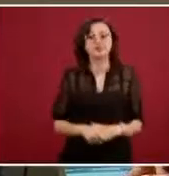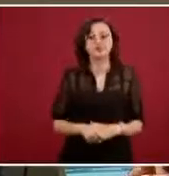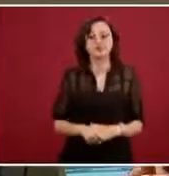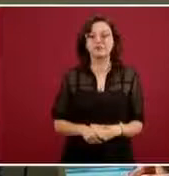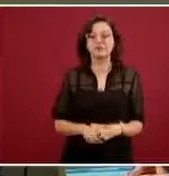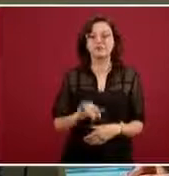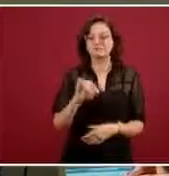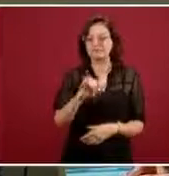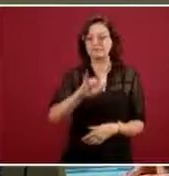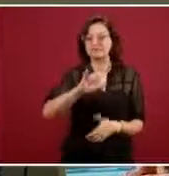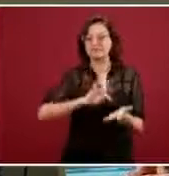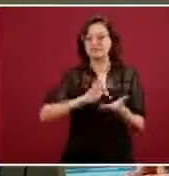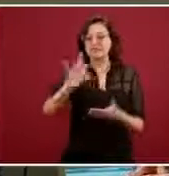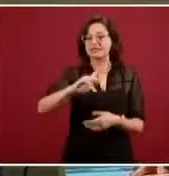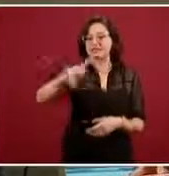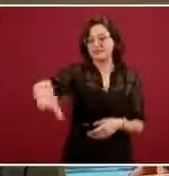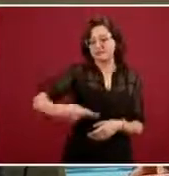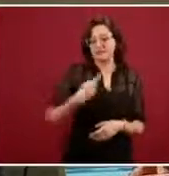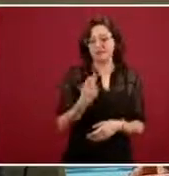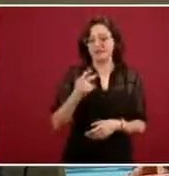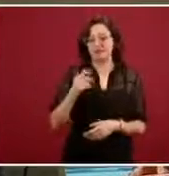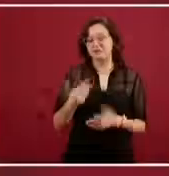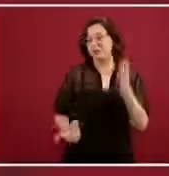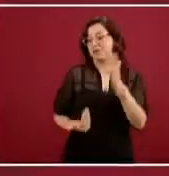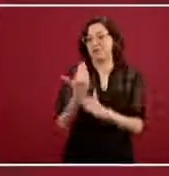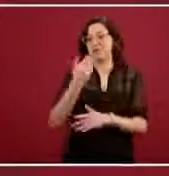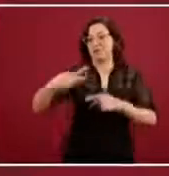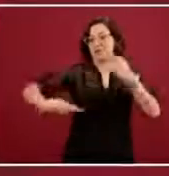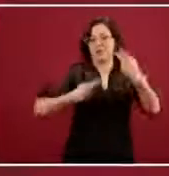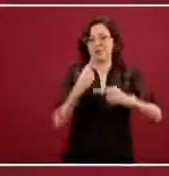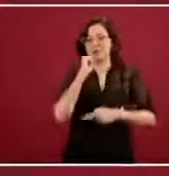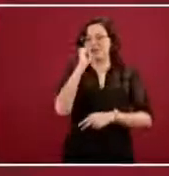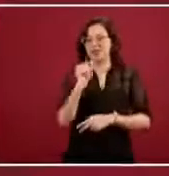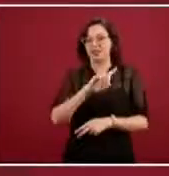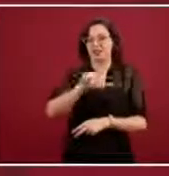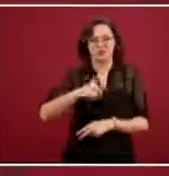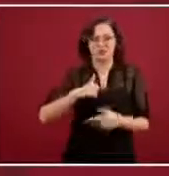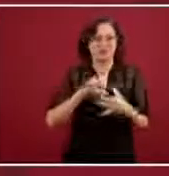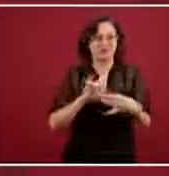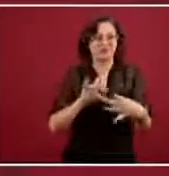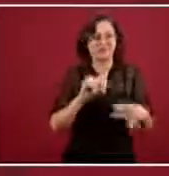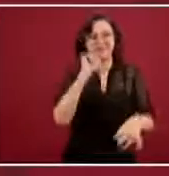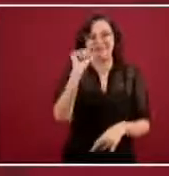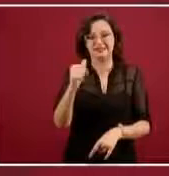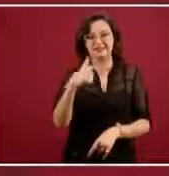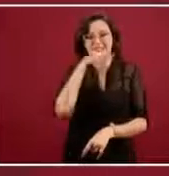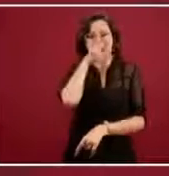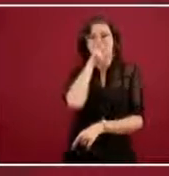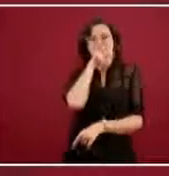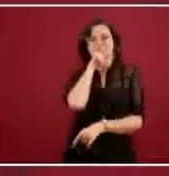inquietud de que no me lo hubieran preguntado y que ya no lo precisé.